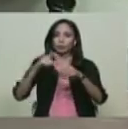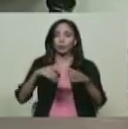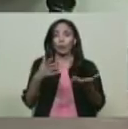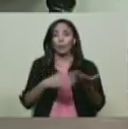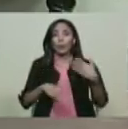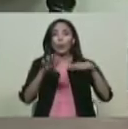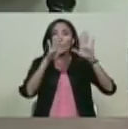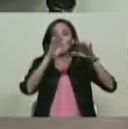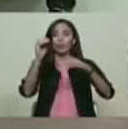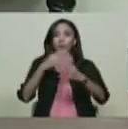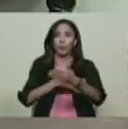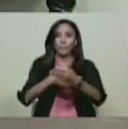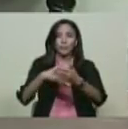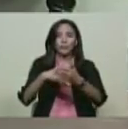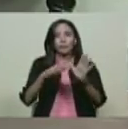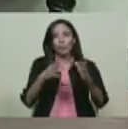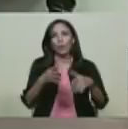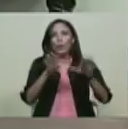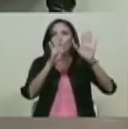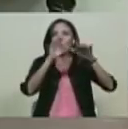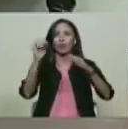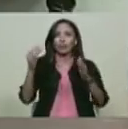90.000 personas.